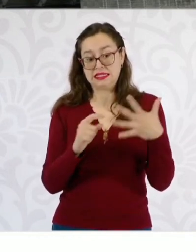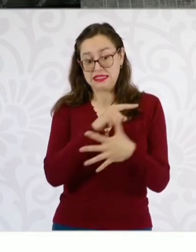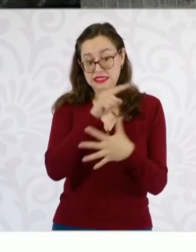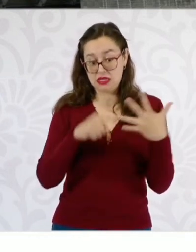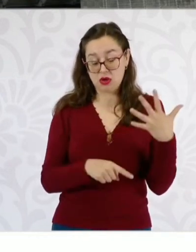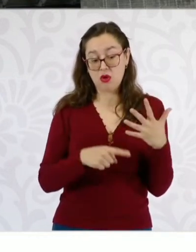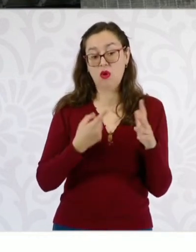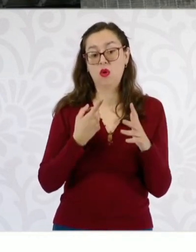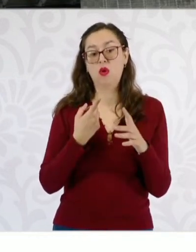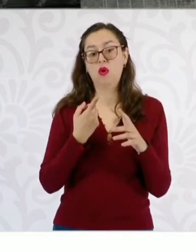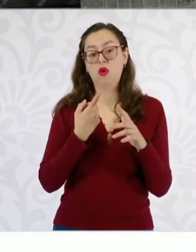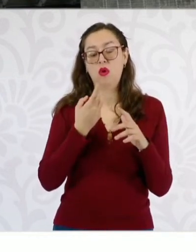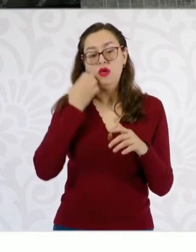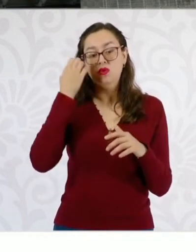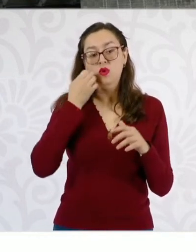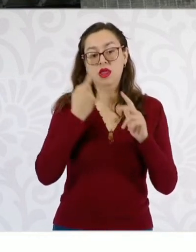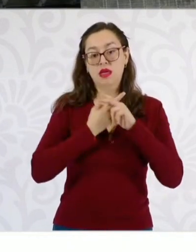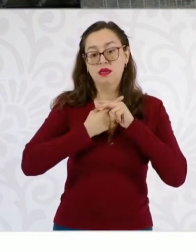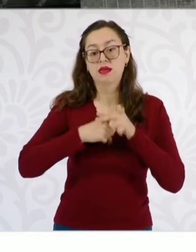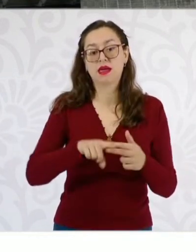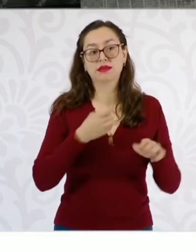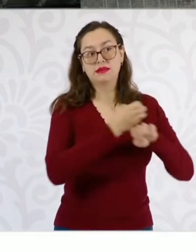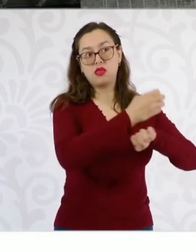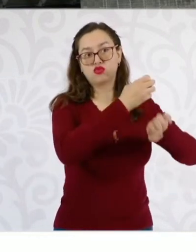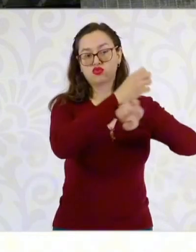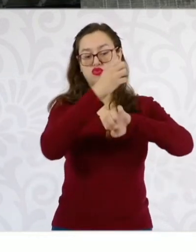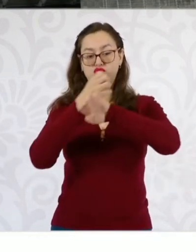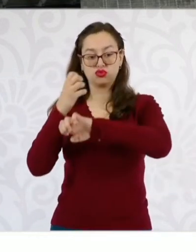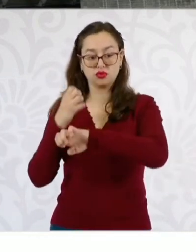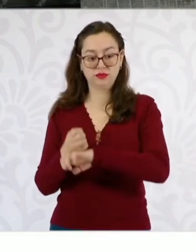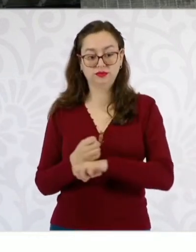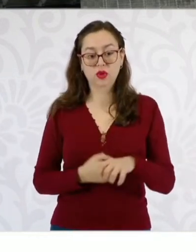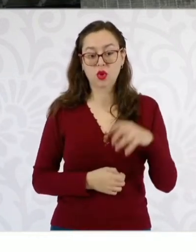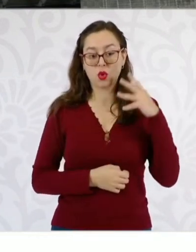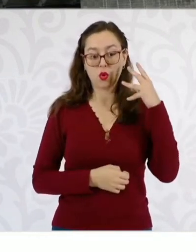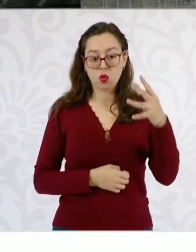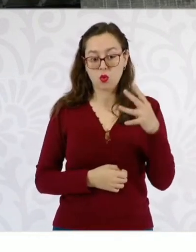iniciación con participación en los estados, 4 centros de investigación.